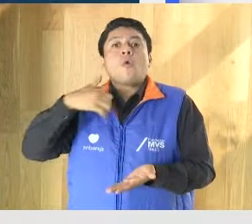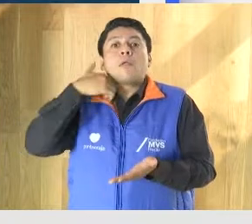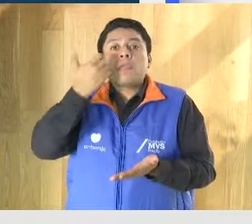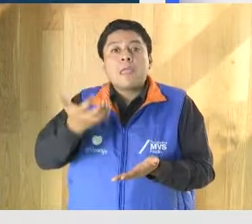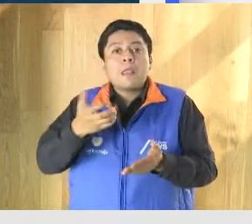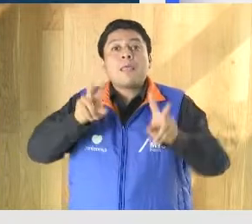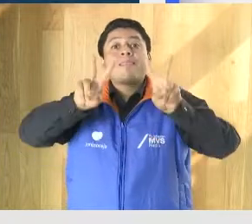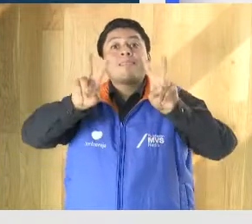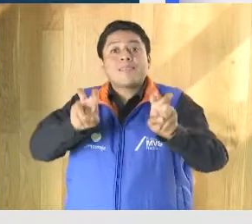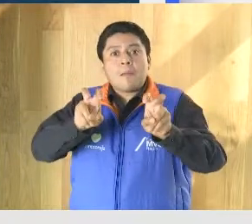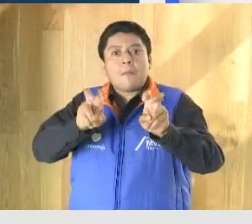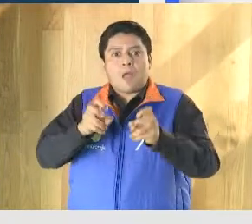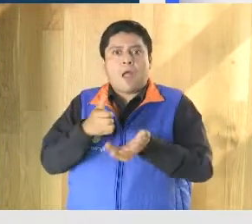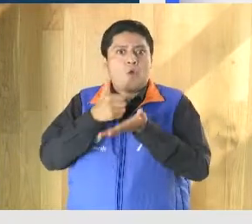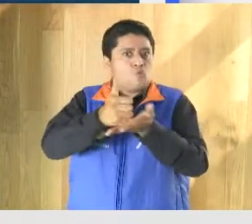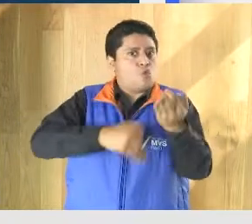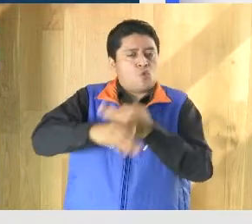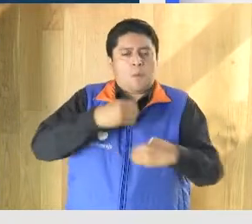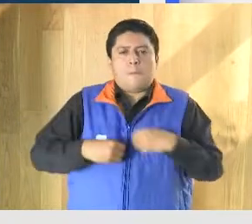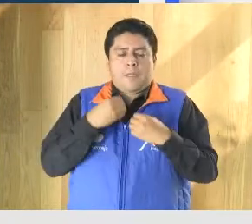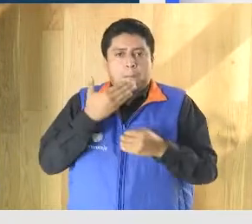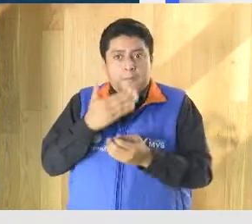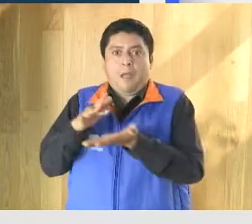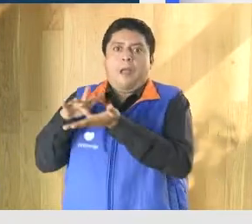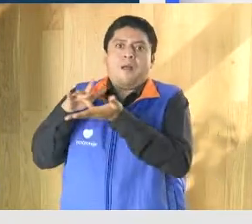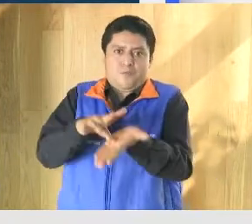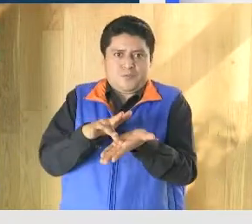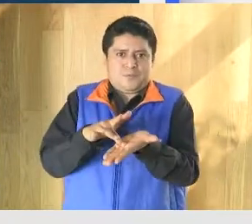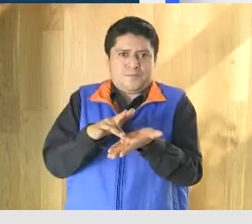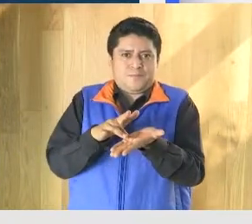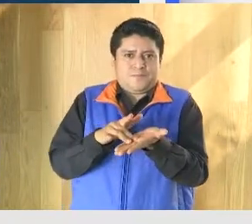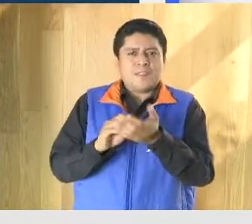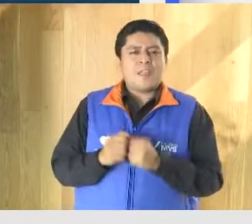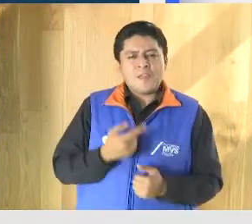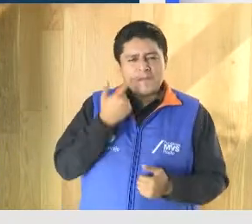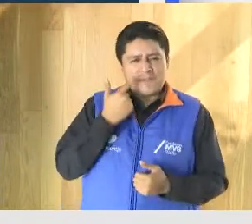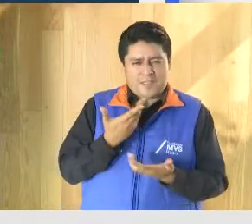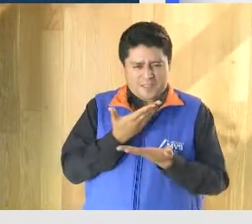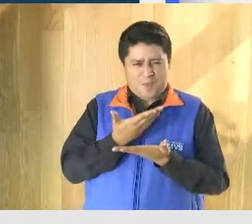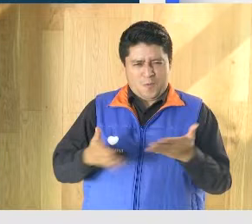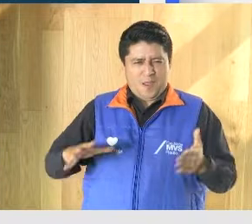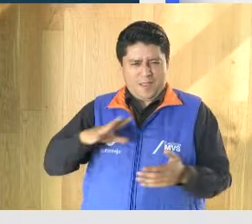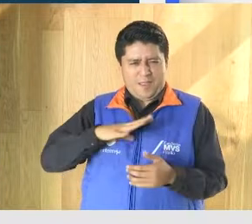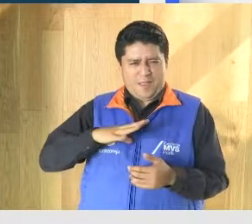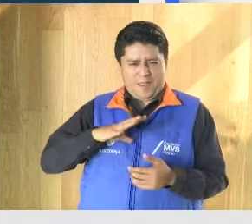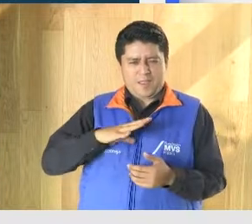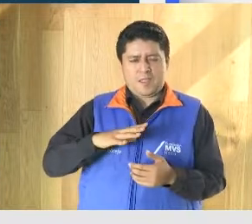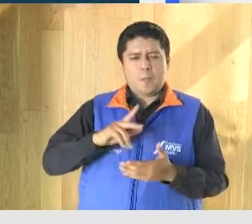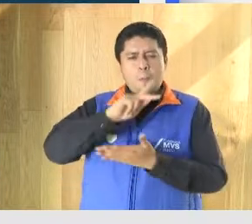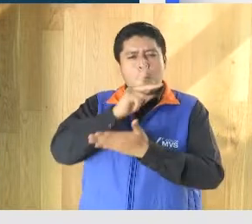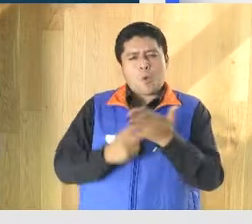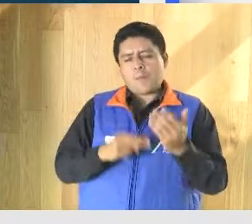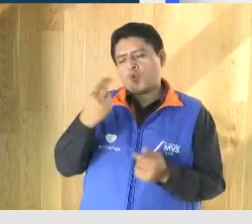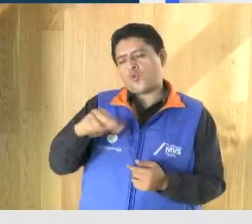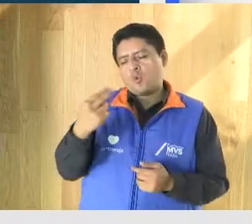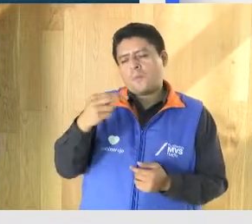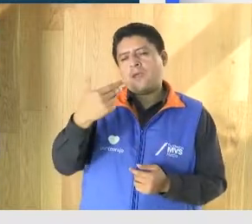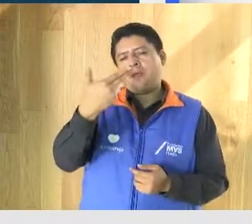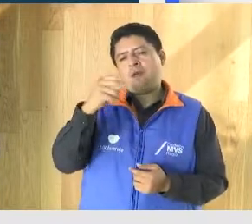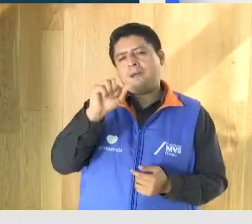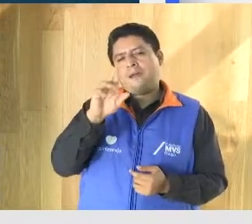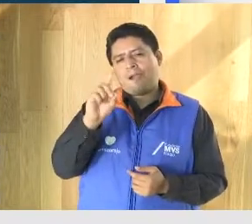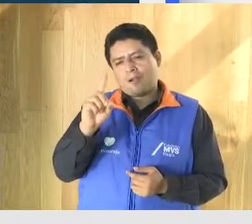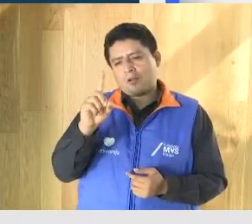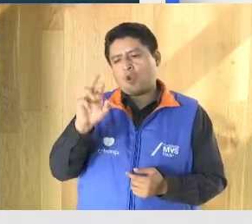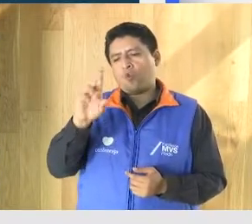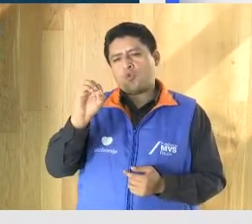os he puesto el ejemplo de BlackRock, que es probablemente el fondo de inversión más grande del mundo. Y interesante la